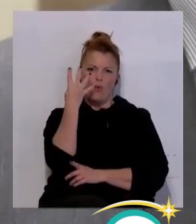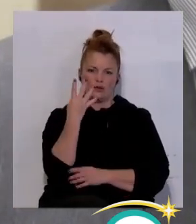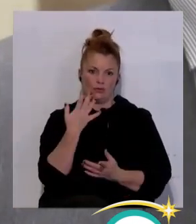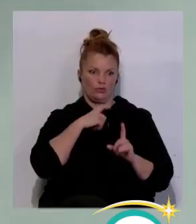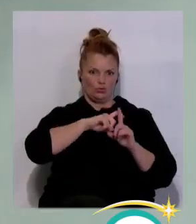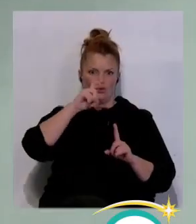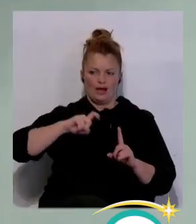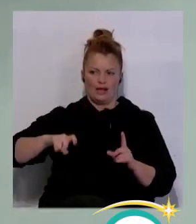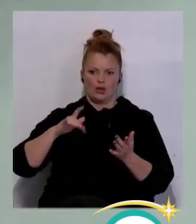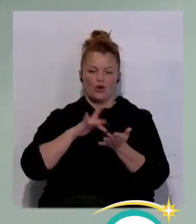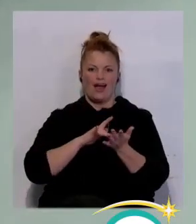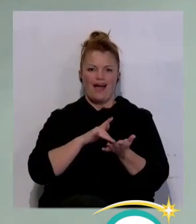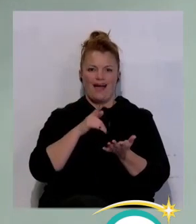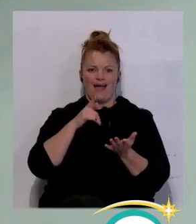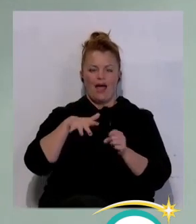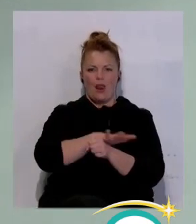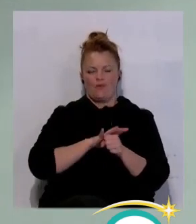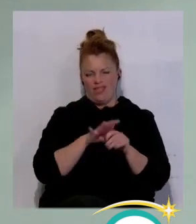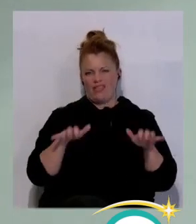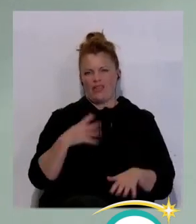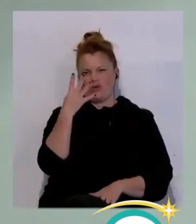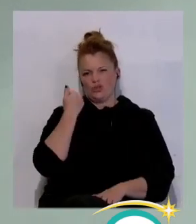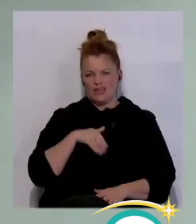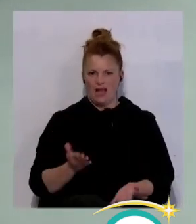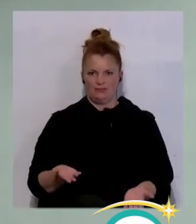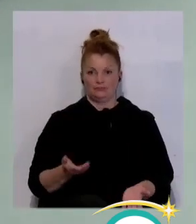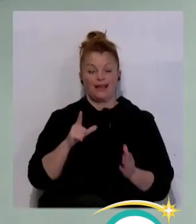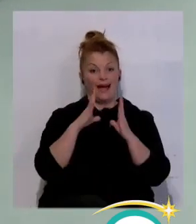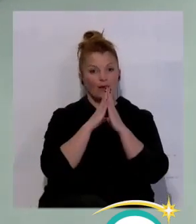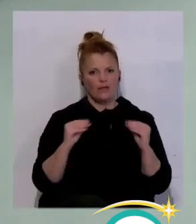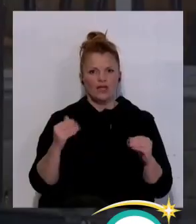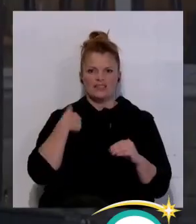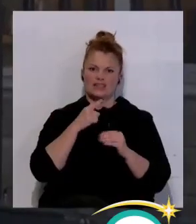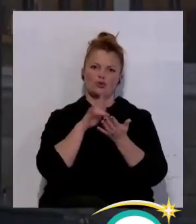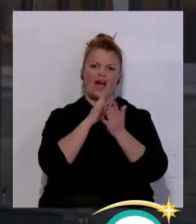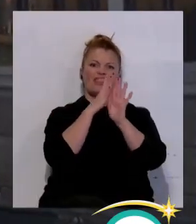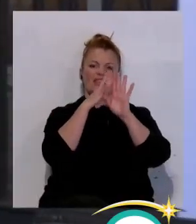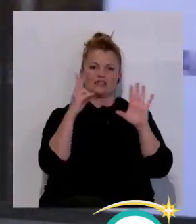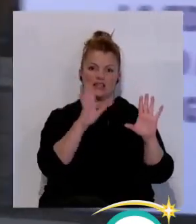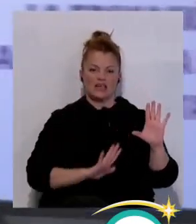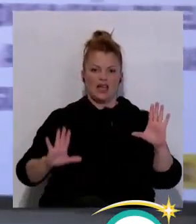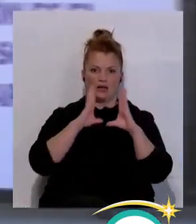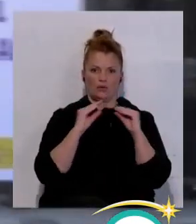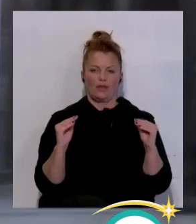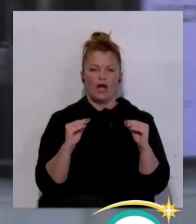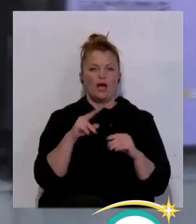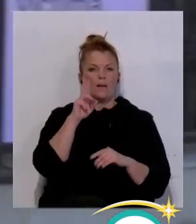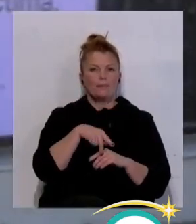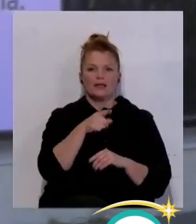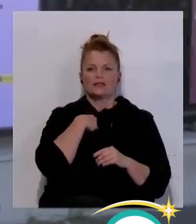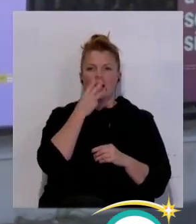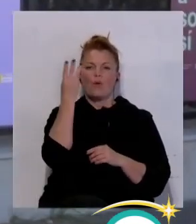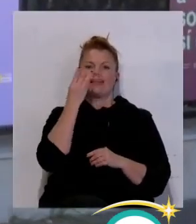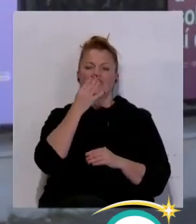estadísticas aquí en la provincia de Cádiz. Llevamos ya en Andalucía también llevamos 17, como lo sabéis, y eso son una tercera